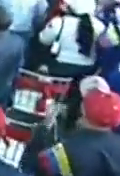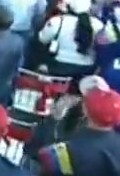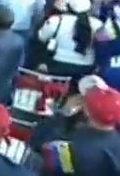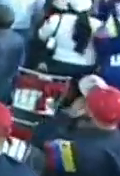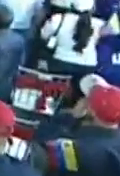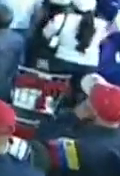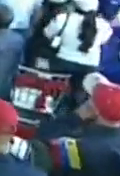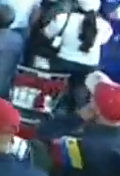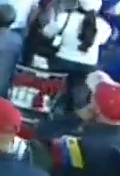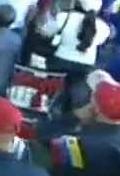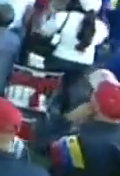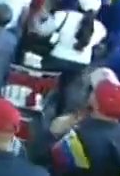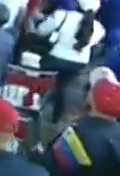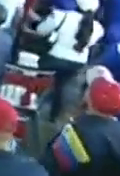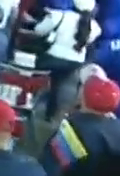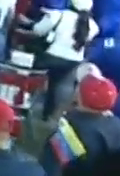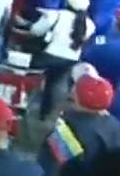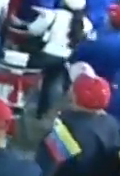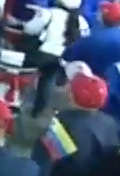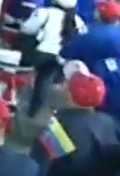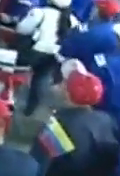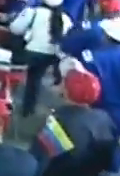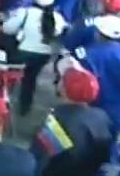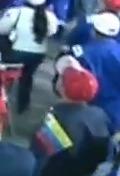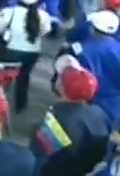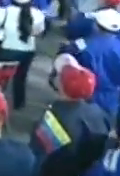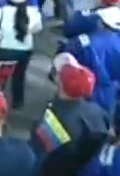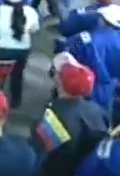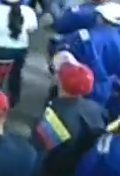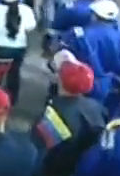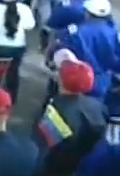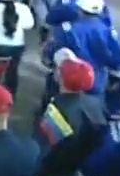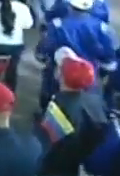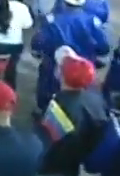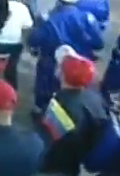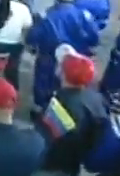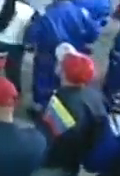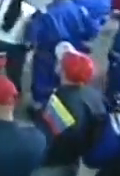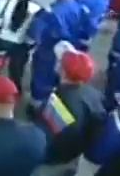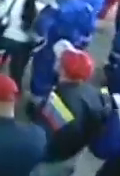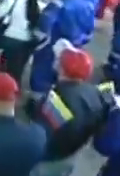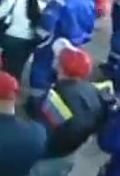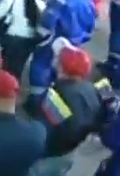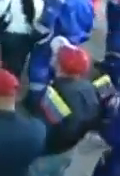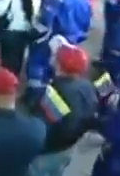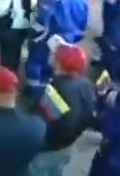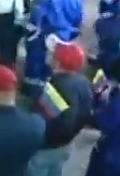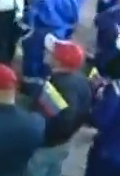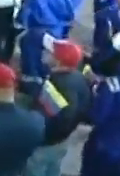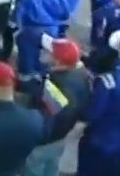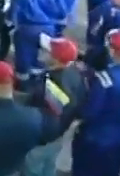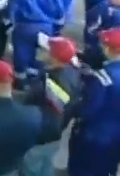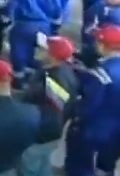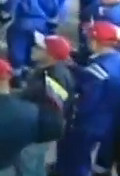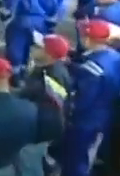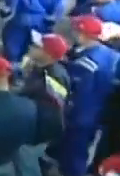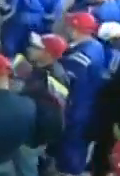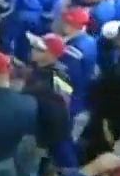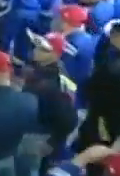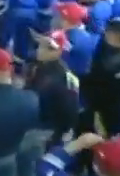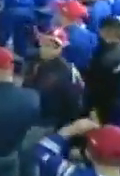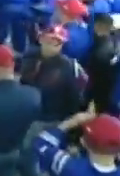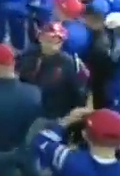calle derecha a mi pueblo bendecía. Bajo una lluvia de flores se pasea una princesa y San